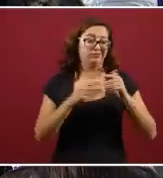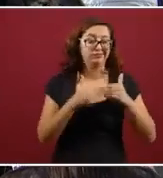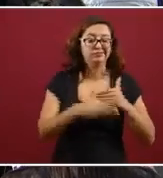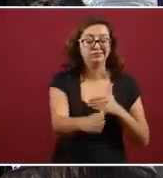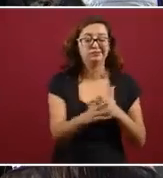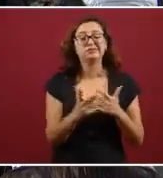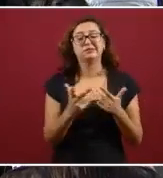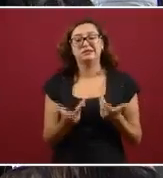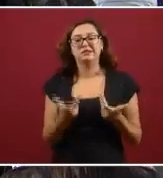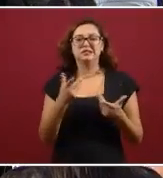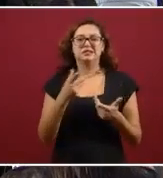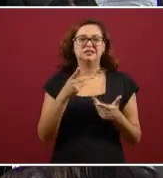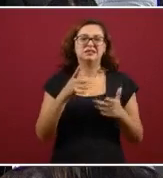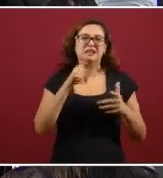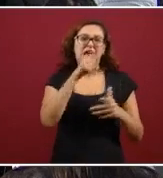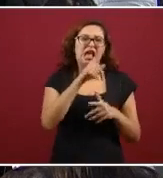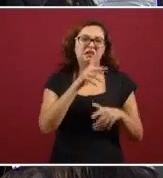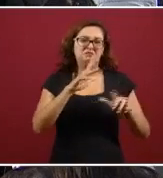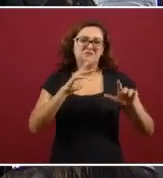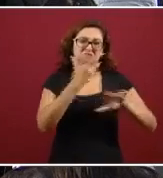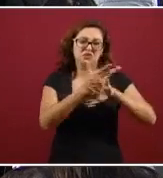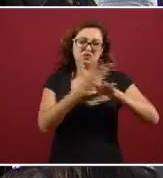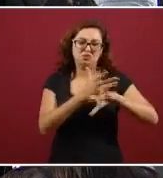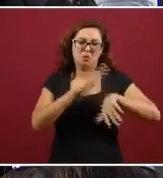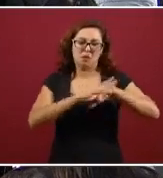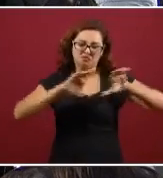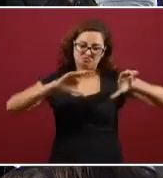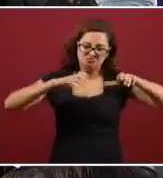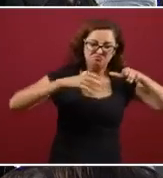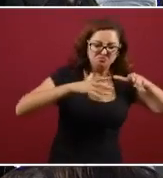una política más proteccionista. Y nosotros